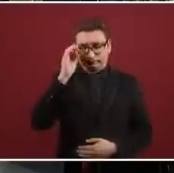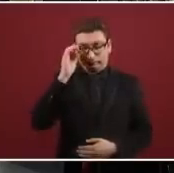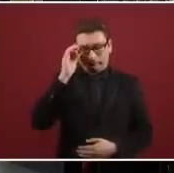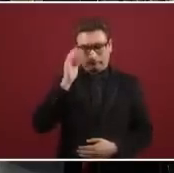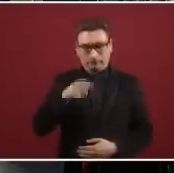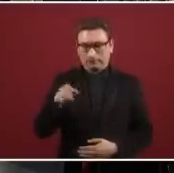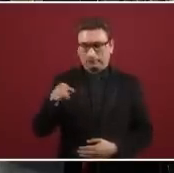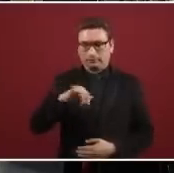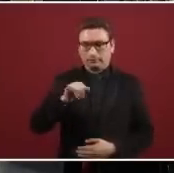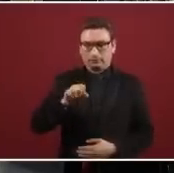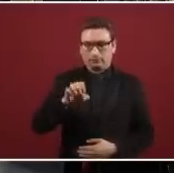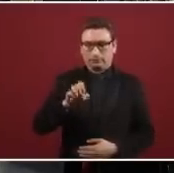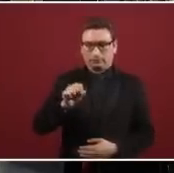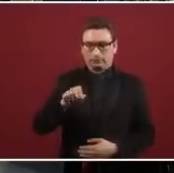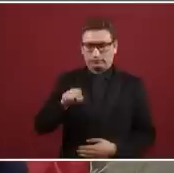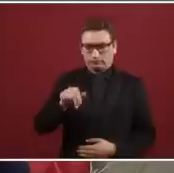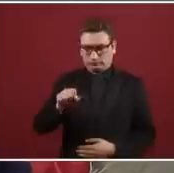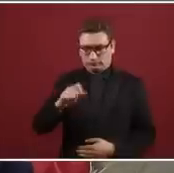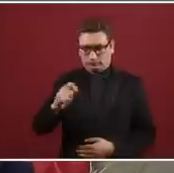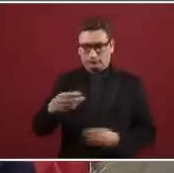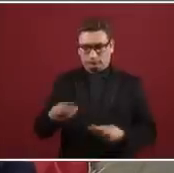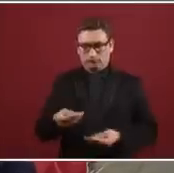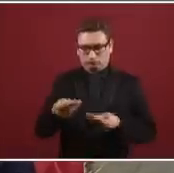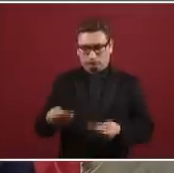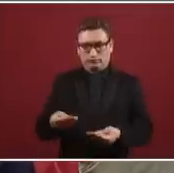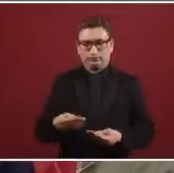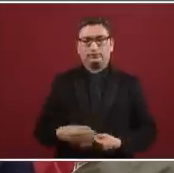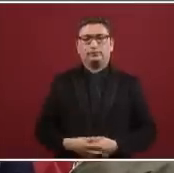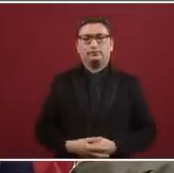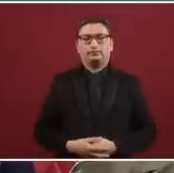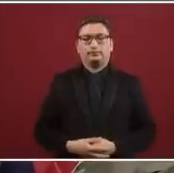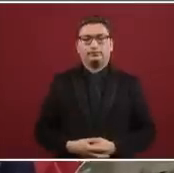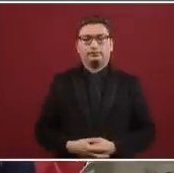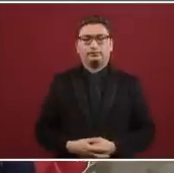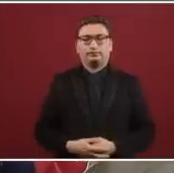Jesús les va a entregar